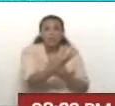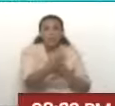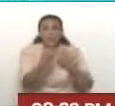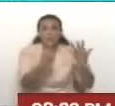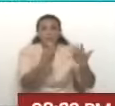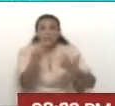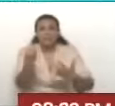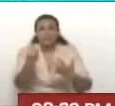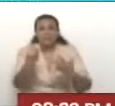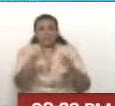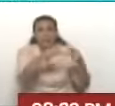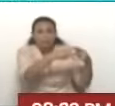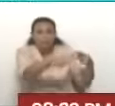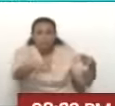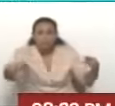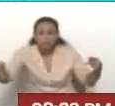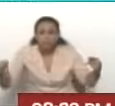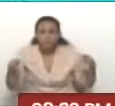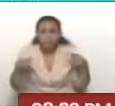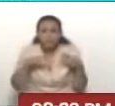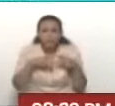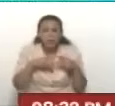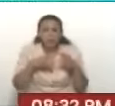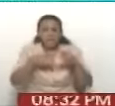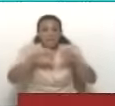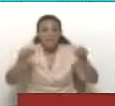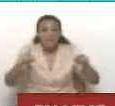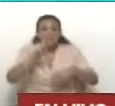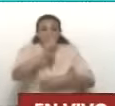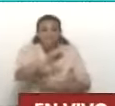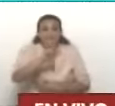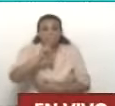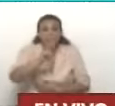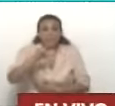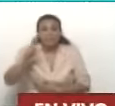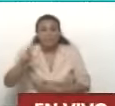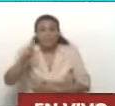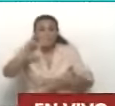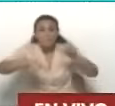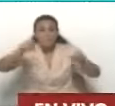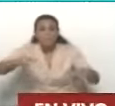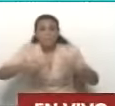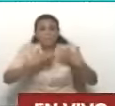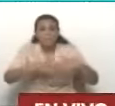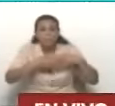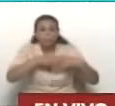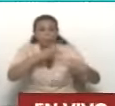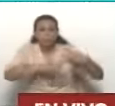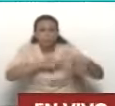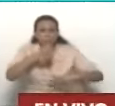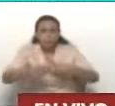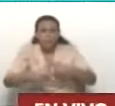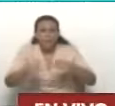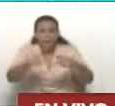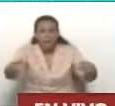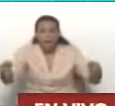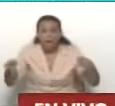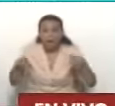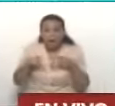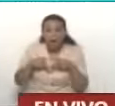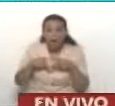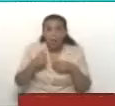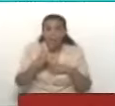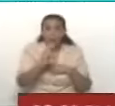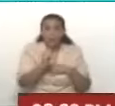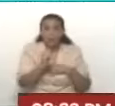tierra y tenemos 123 productores. El área de la comuna de nosotros tiene